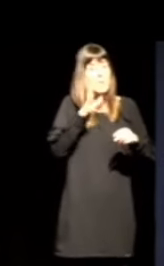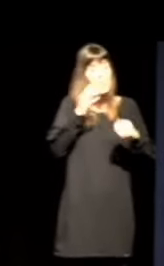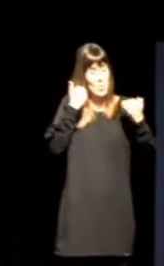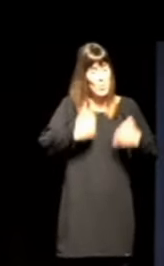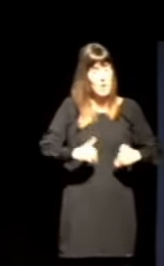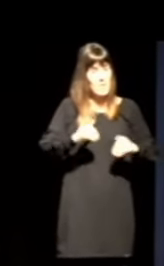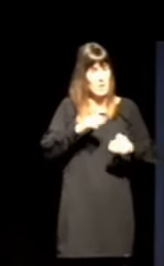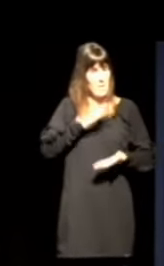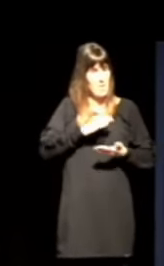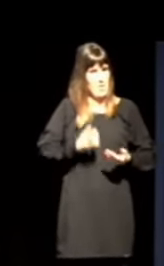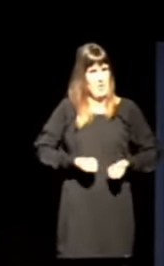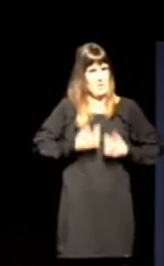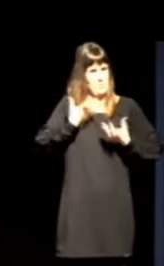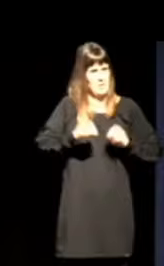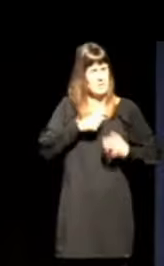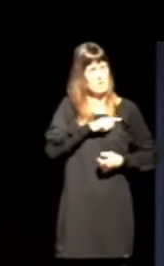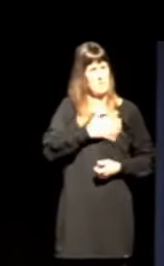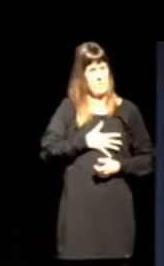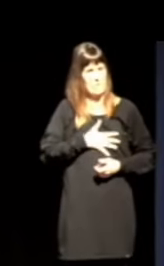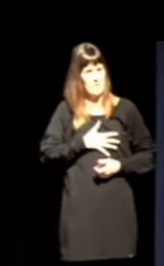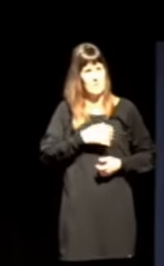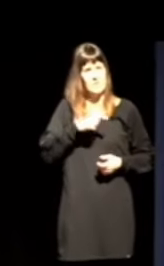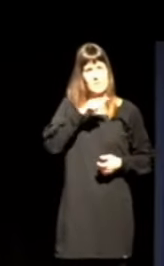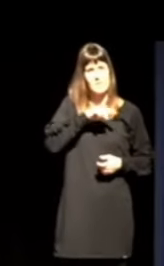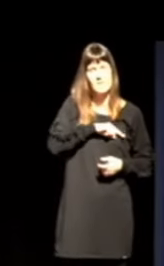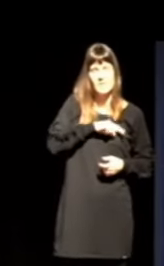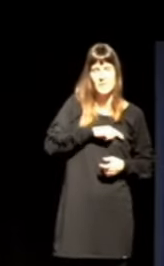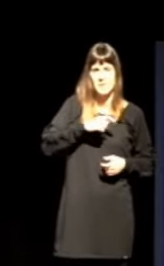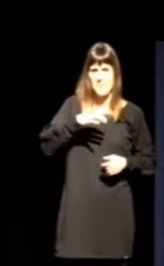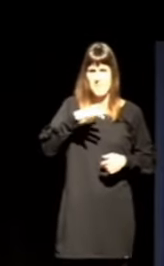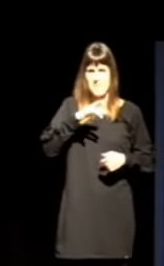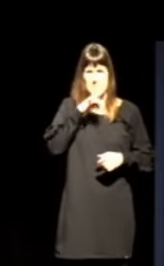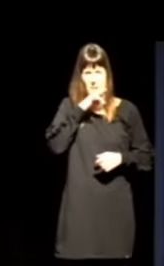el malestar o el bienestar a través de síntomas.